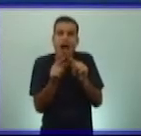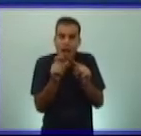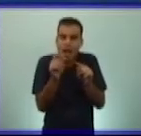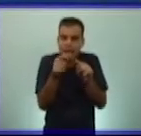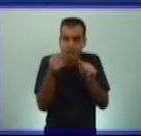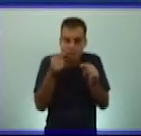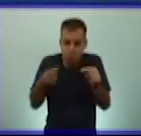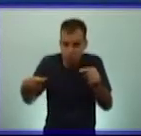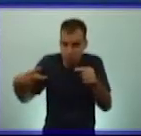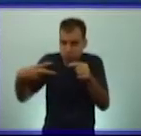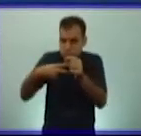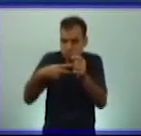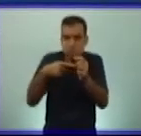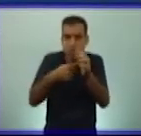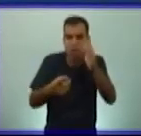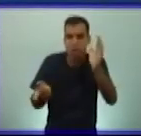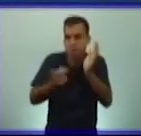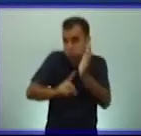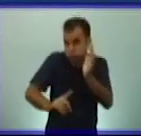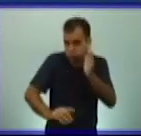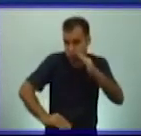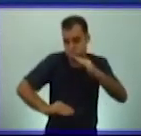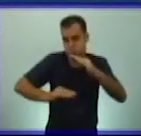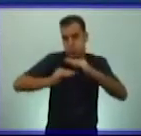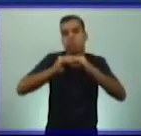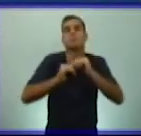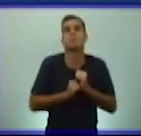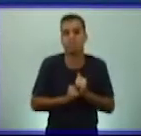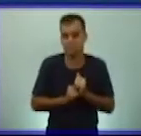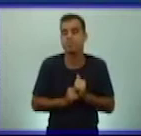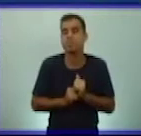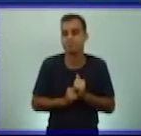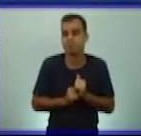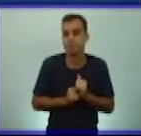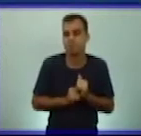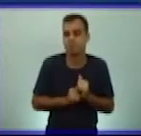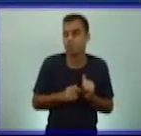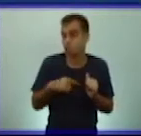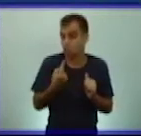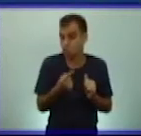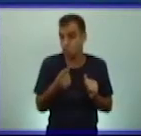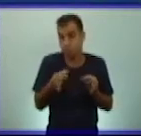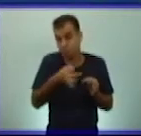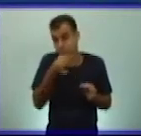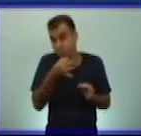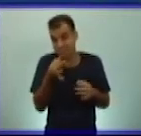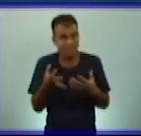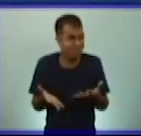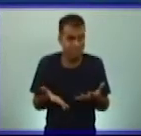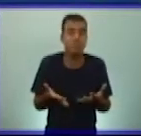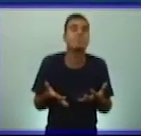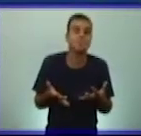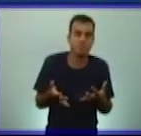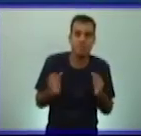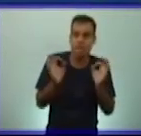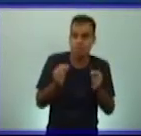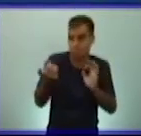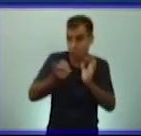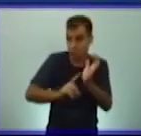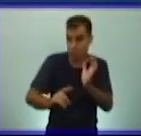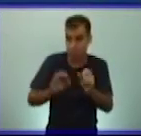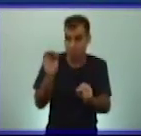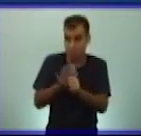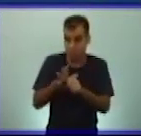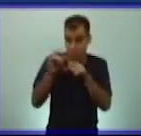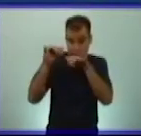carga del capacitor. No vamos a dejar de plantear que cuando la corriente comienza a